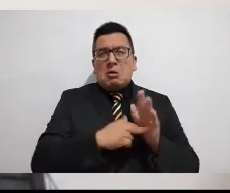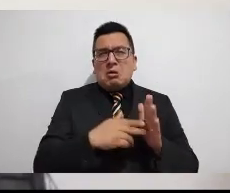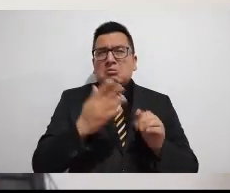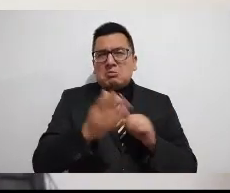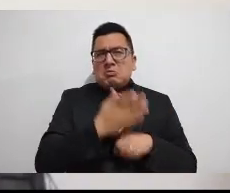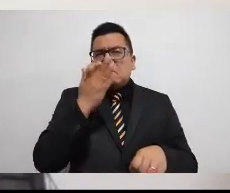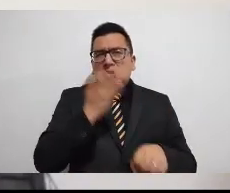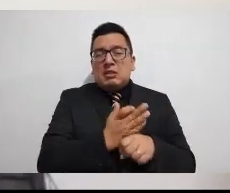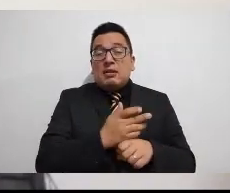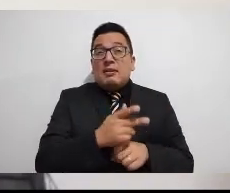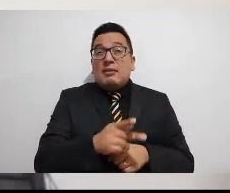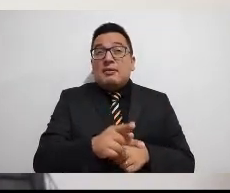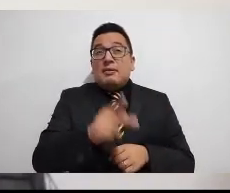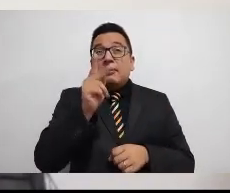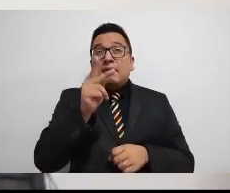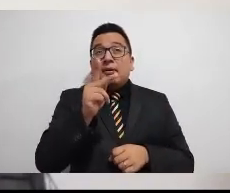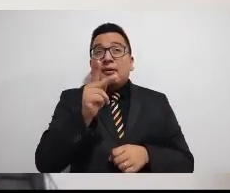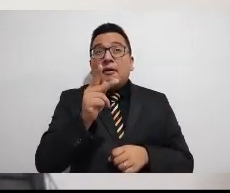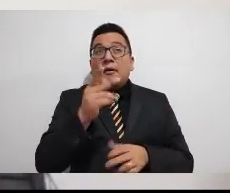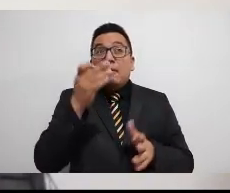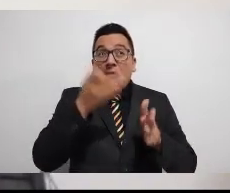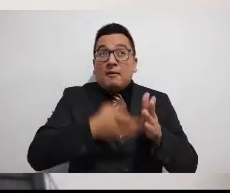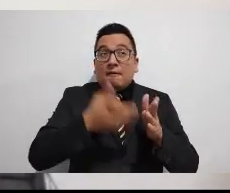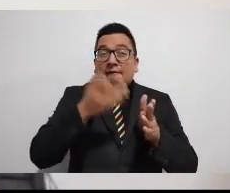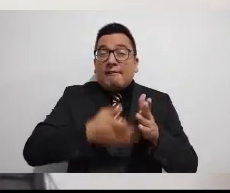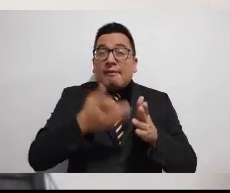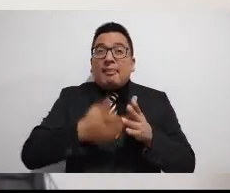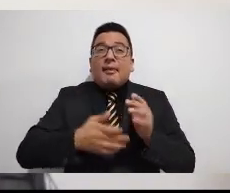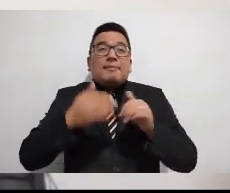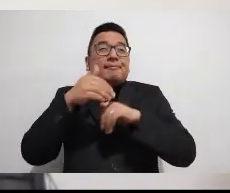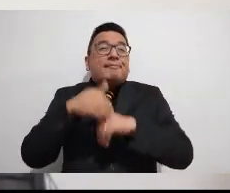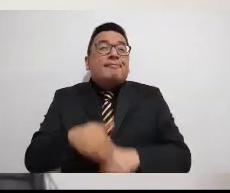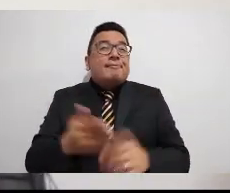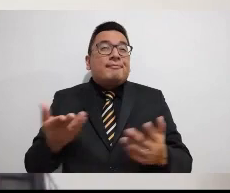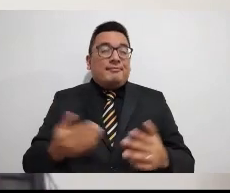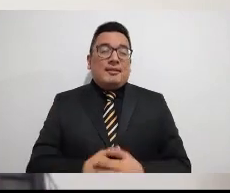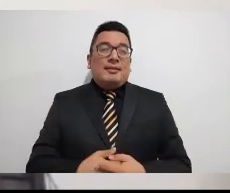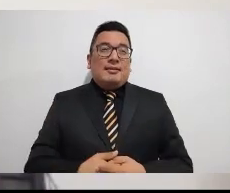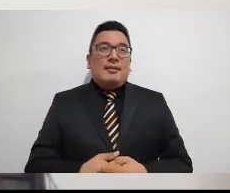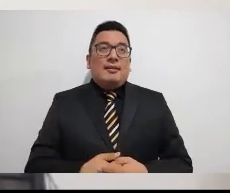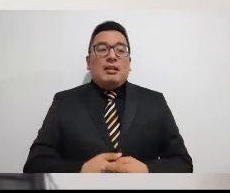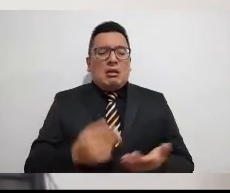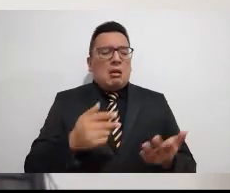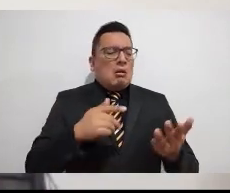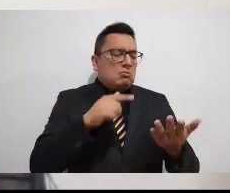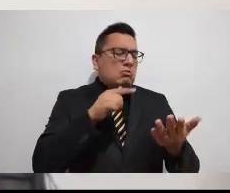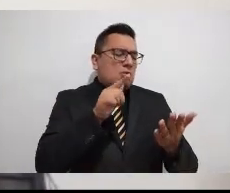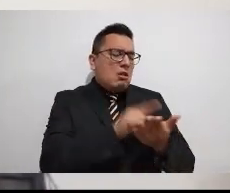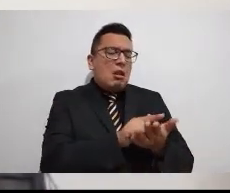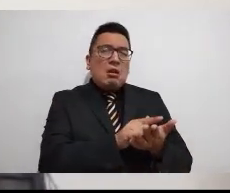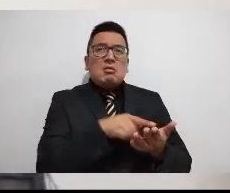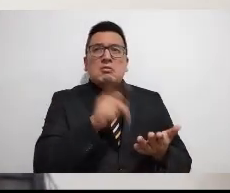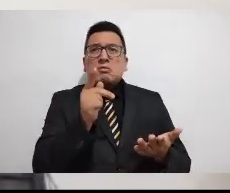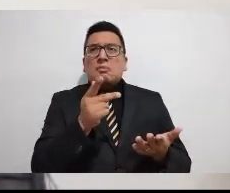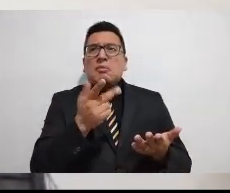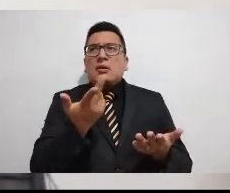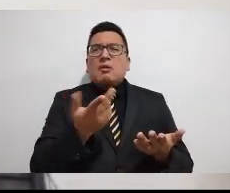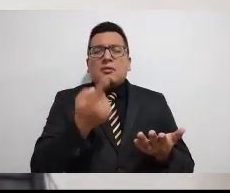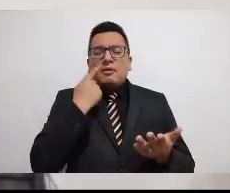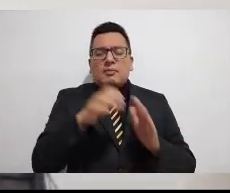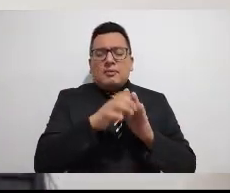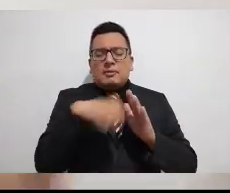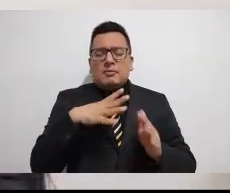son vastas. El tema es la brecha de implementación. Creo que ese es el verdadero problema. O sea, tenemos el